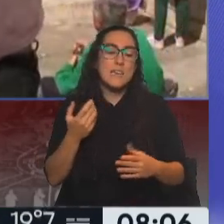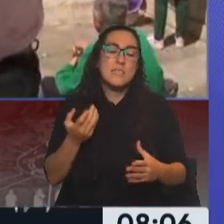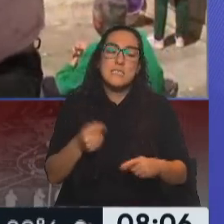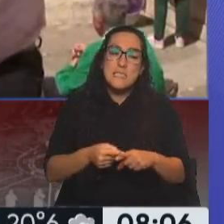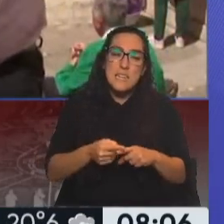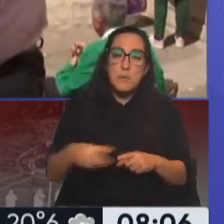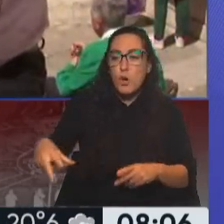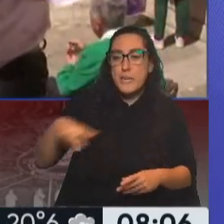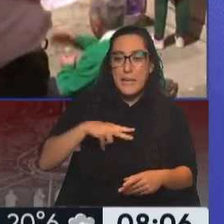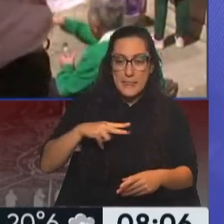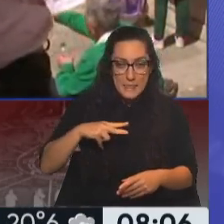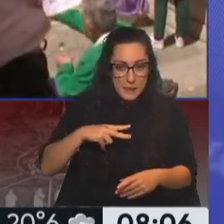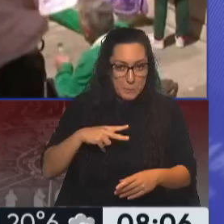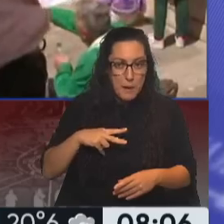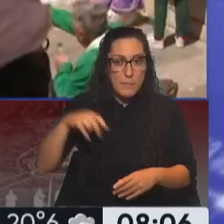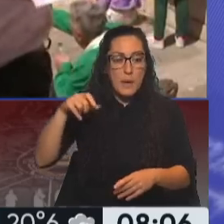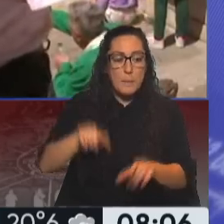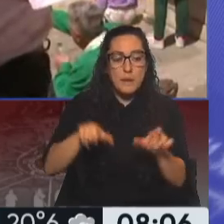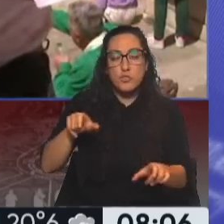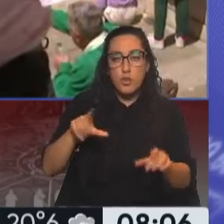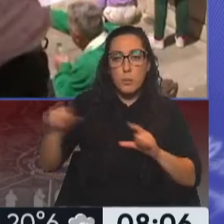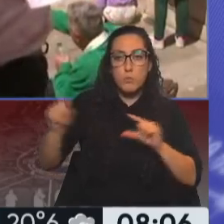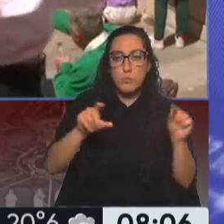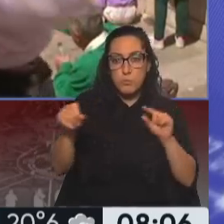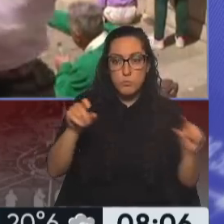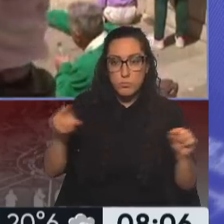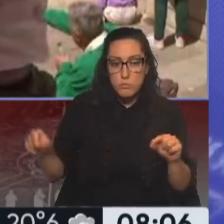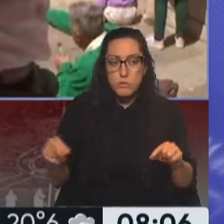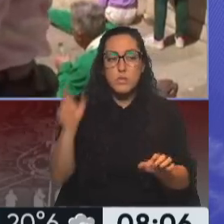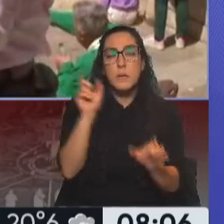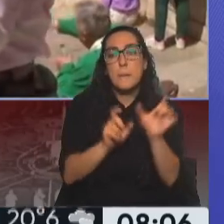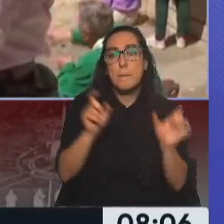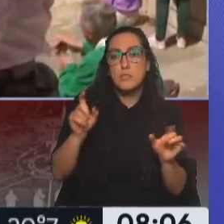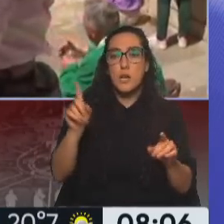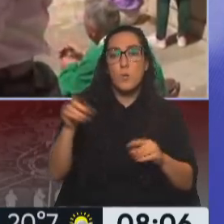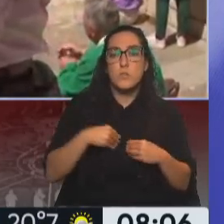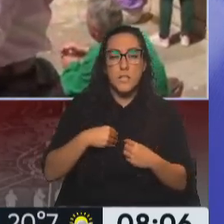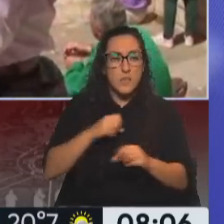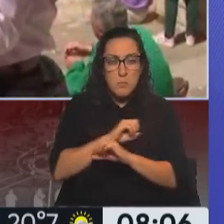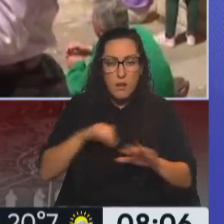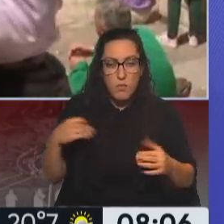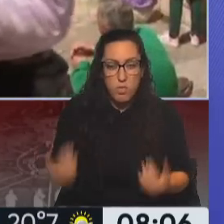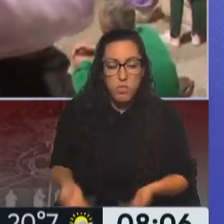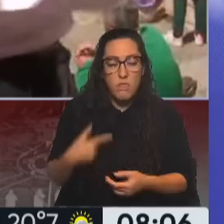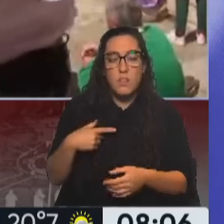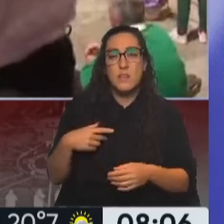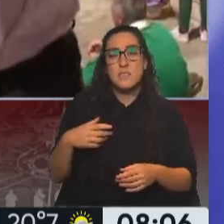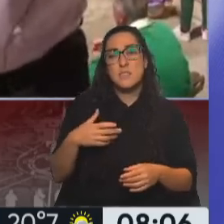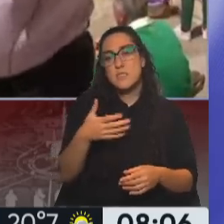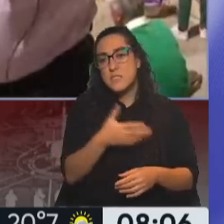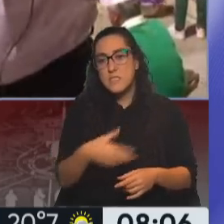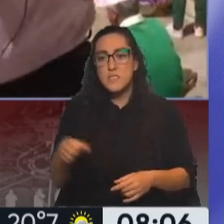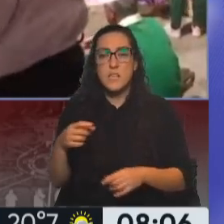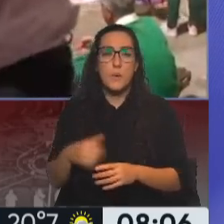aquí se está realizando la desconcentración con algún que otro inconveniente, alguna persona que se ha descompuesto, que está siendo trasladada, hace